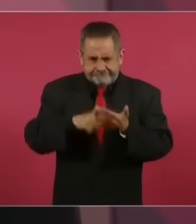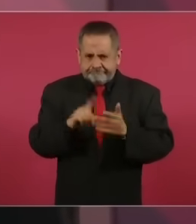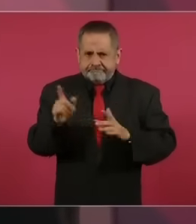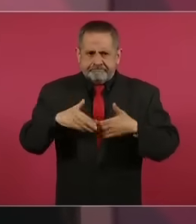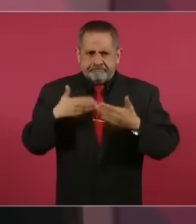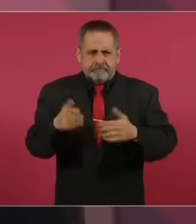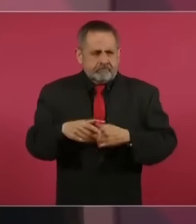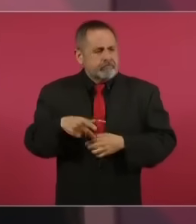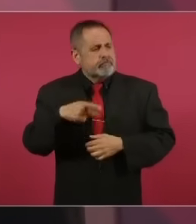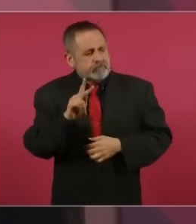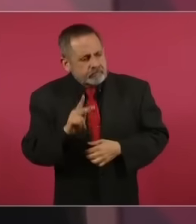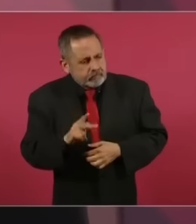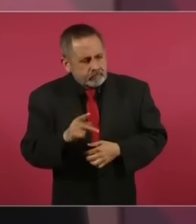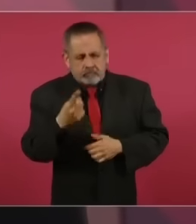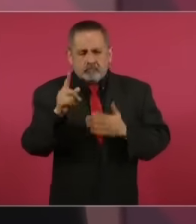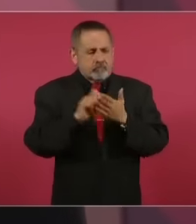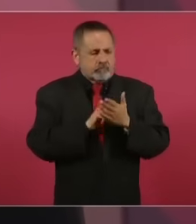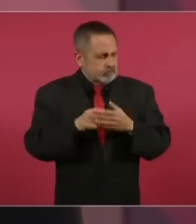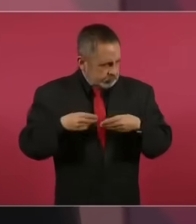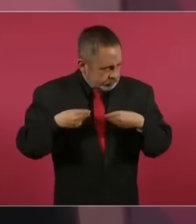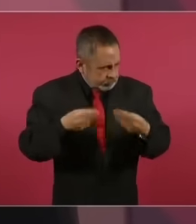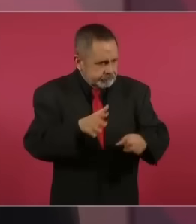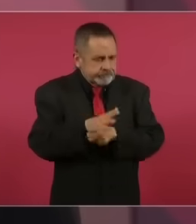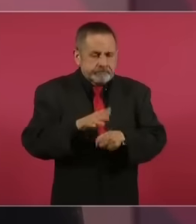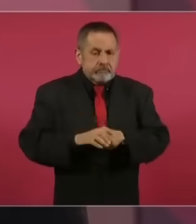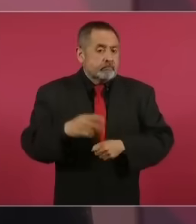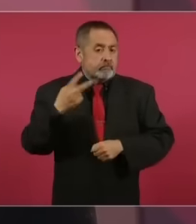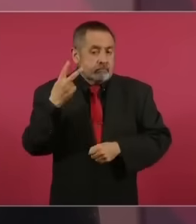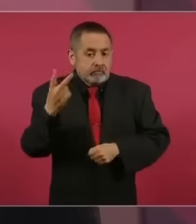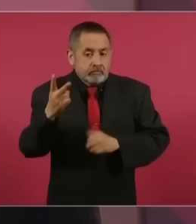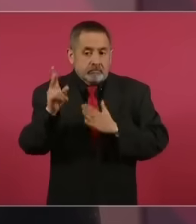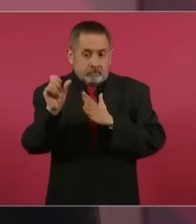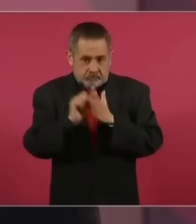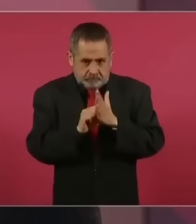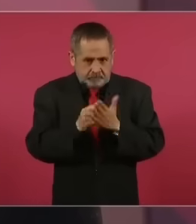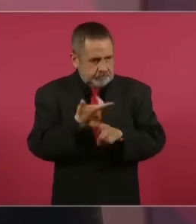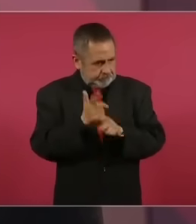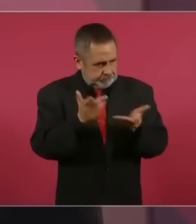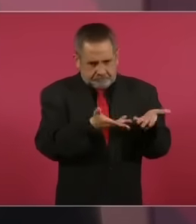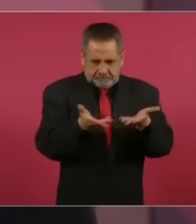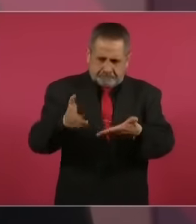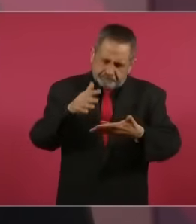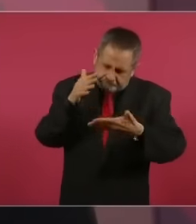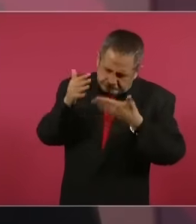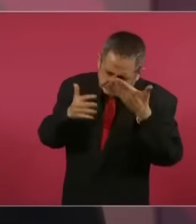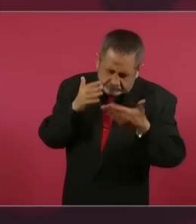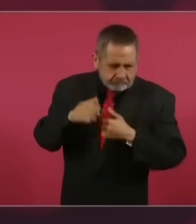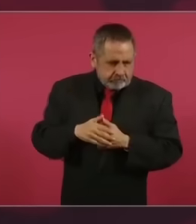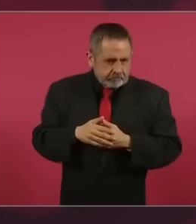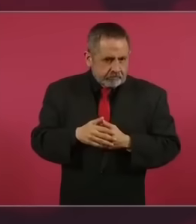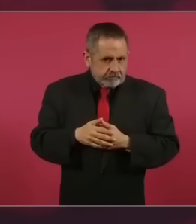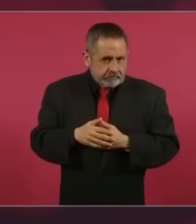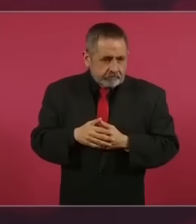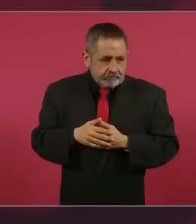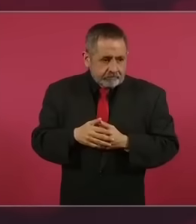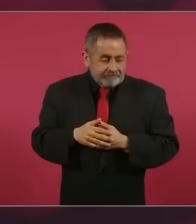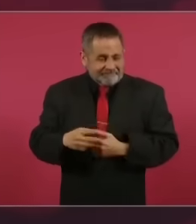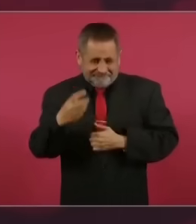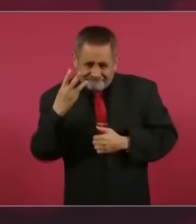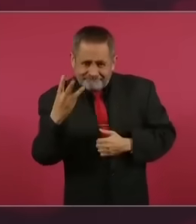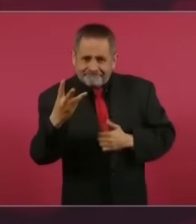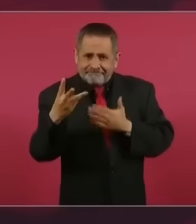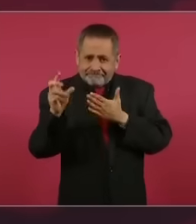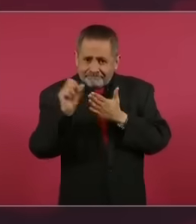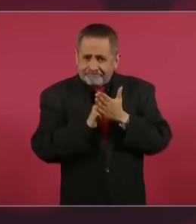Pero, ¿saben qué? No 1 mes, 2 meses. Pero no solo 2 meses,